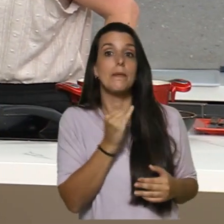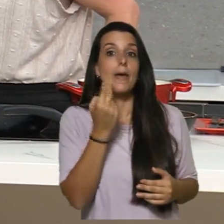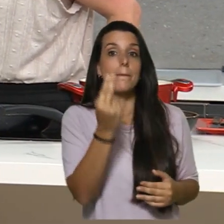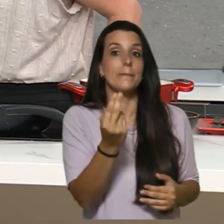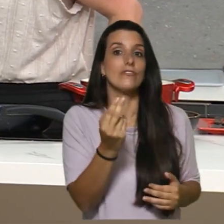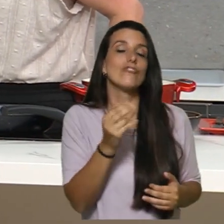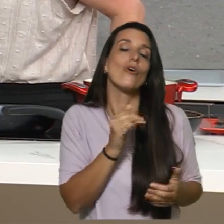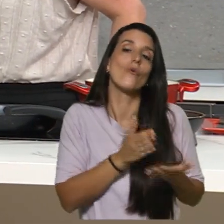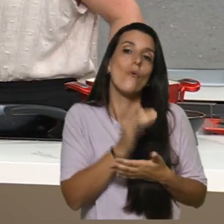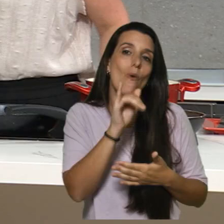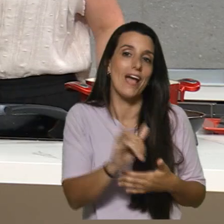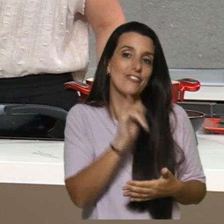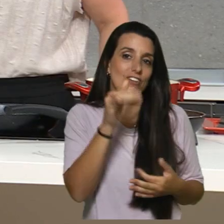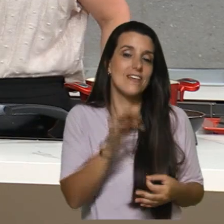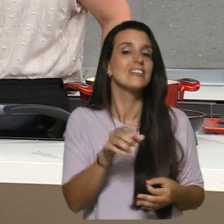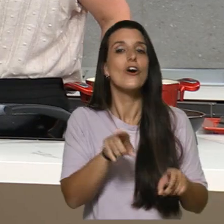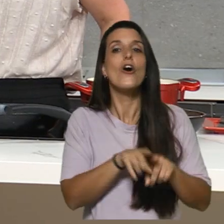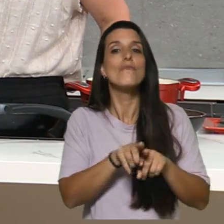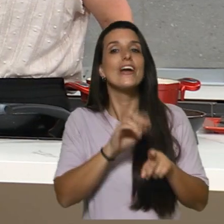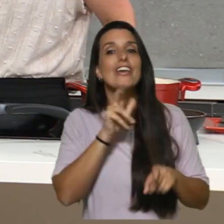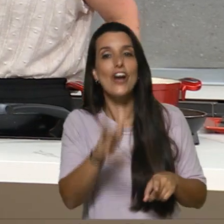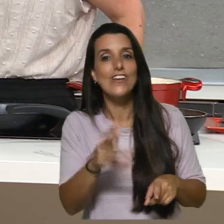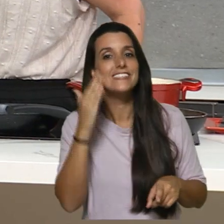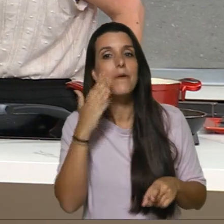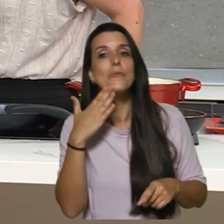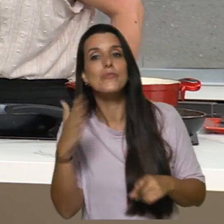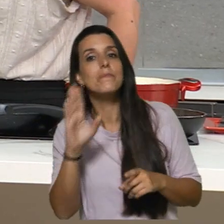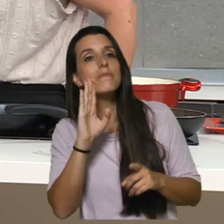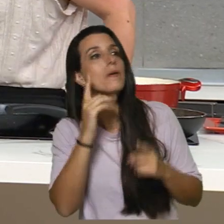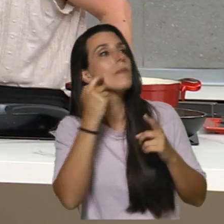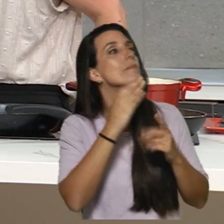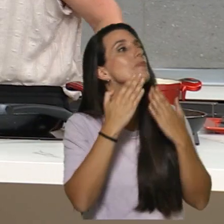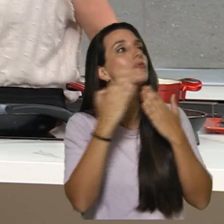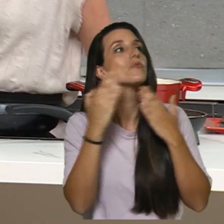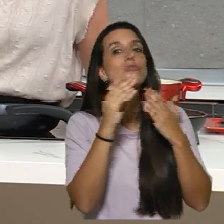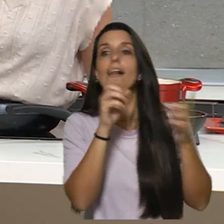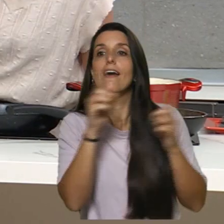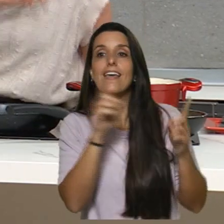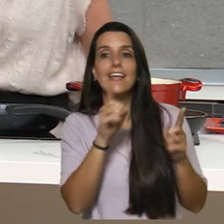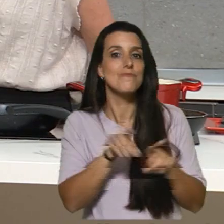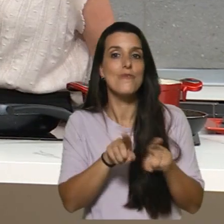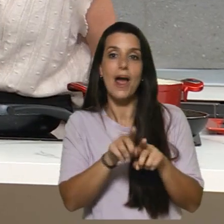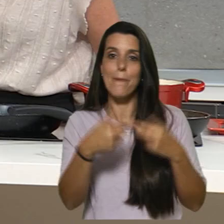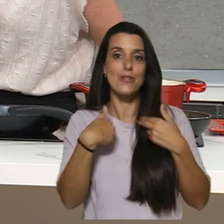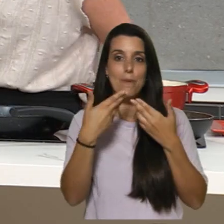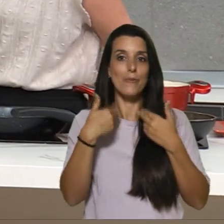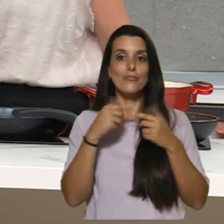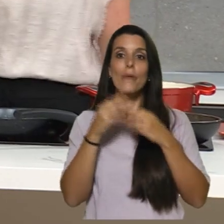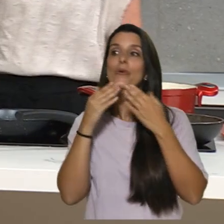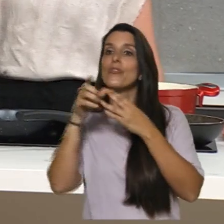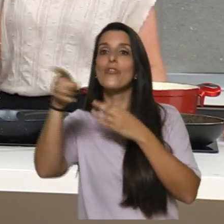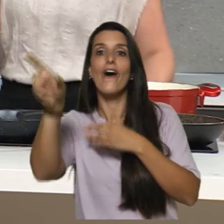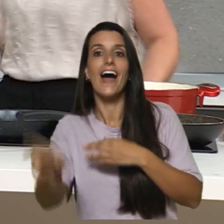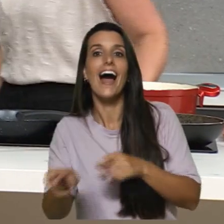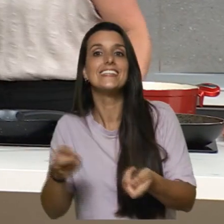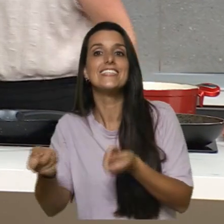siempre cuento, no me voy a dejar sin hacer. Estos son como los hijos, viste, que saben si le preguntan a mamá o a papá determinada cosa. Esto fue igual. Ella no me vino a preguntar a mí. Estabas ocupada, estaba